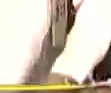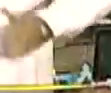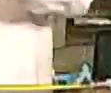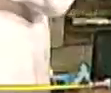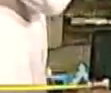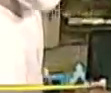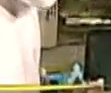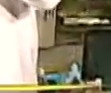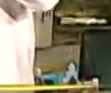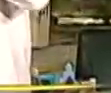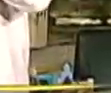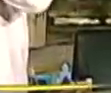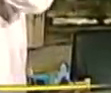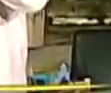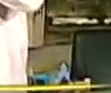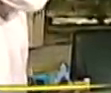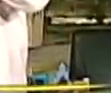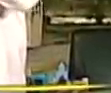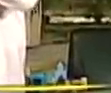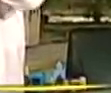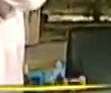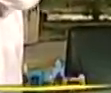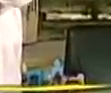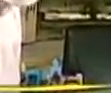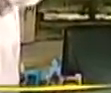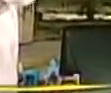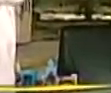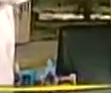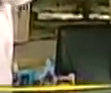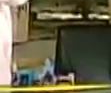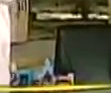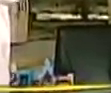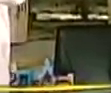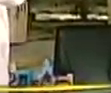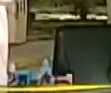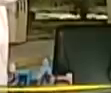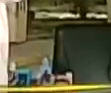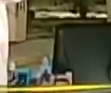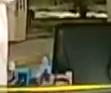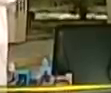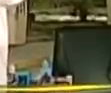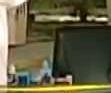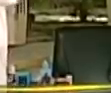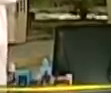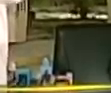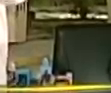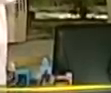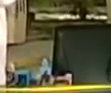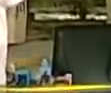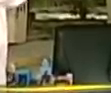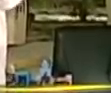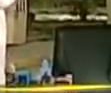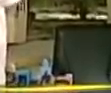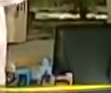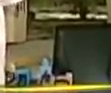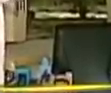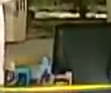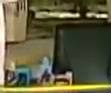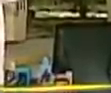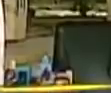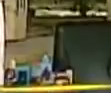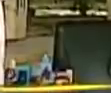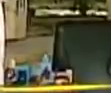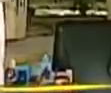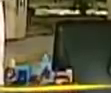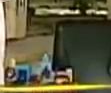presidente, esta es la Venezuela que nosotros estamos logrando y que vamos a mantener en el año